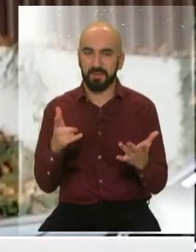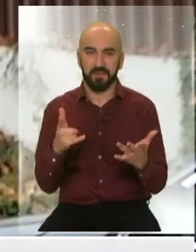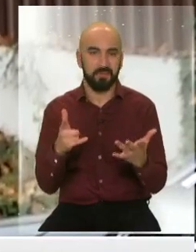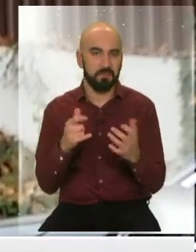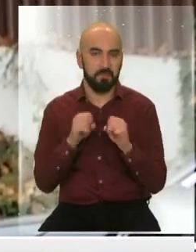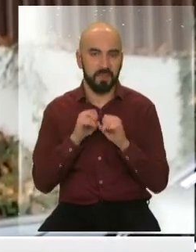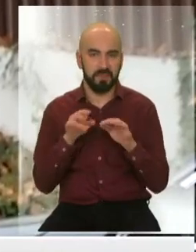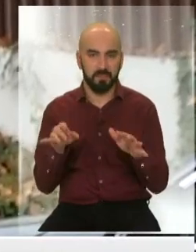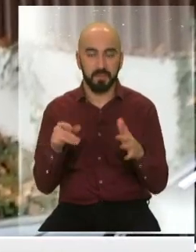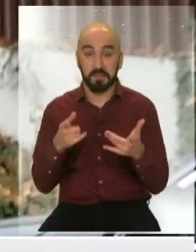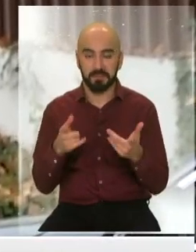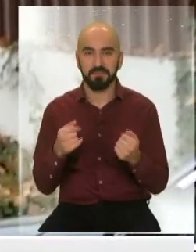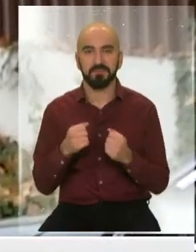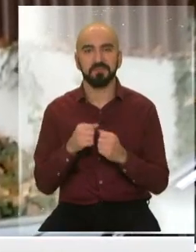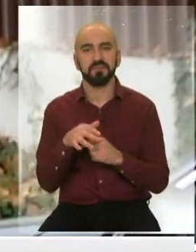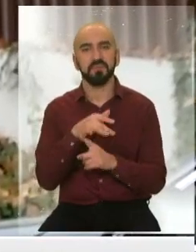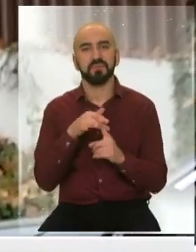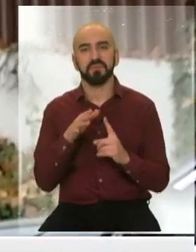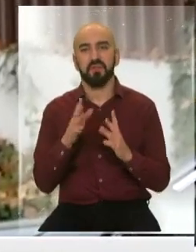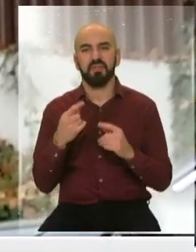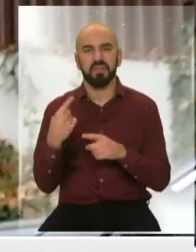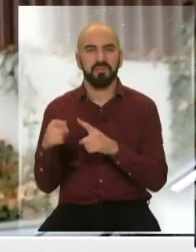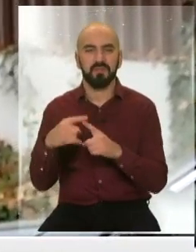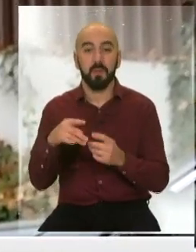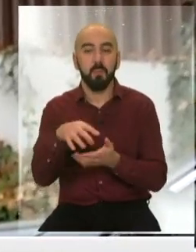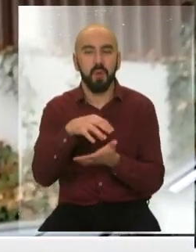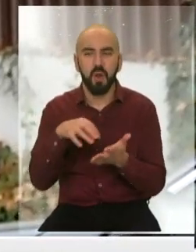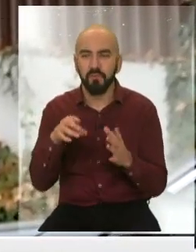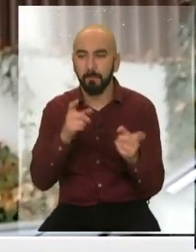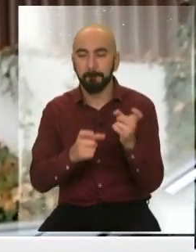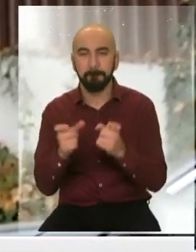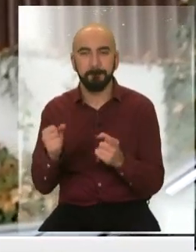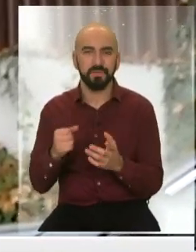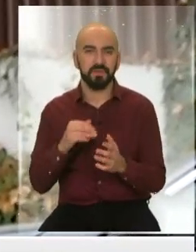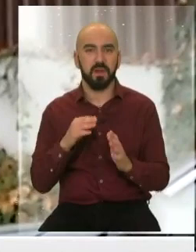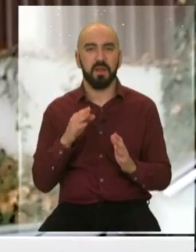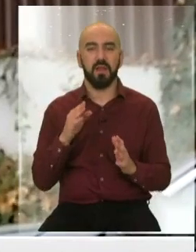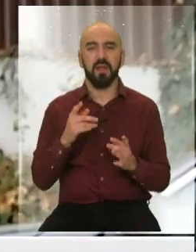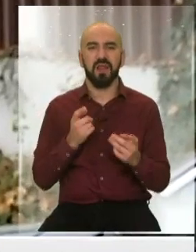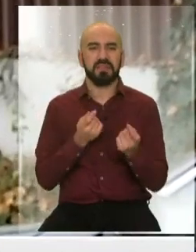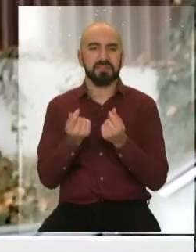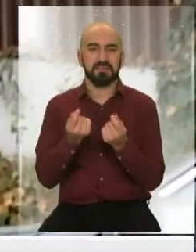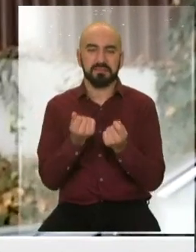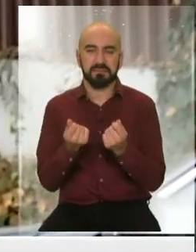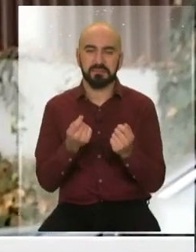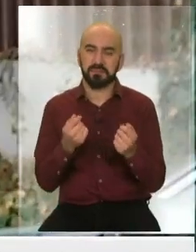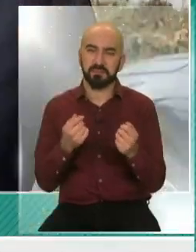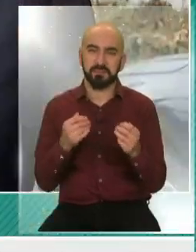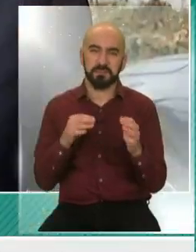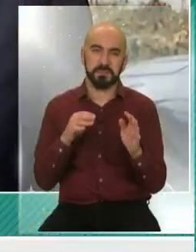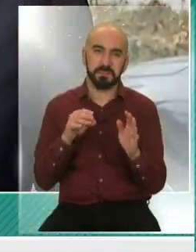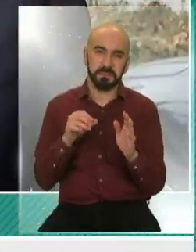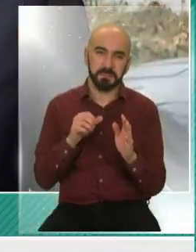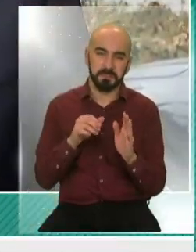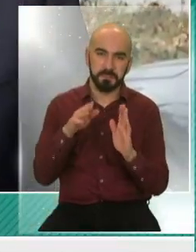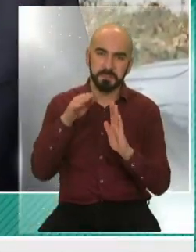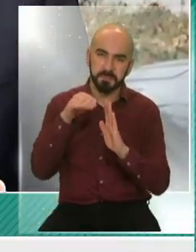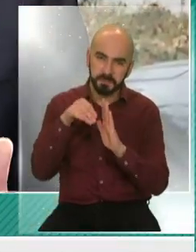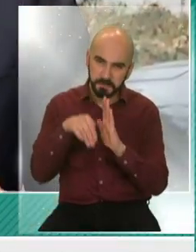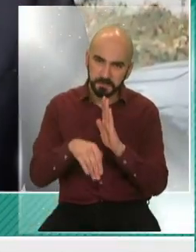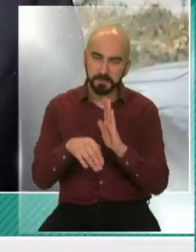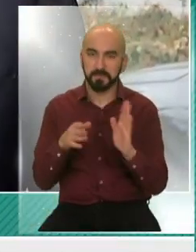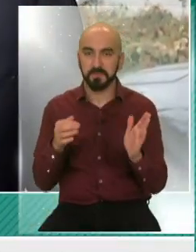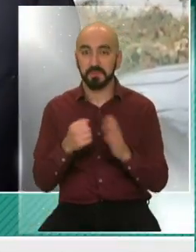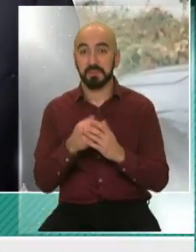es la situación que ocurre en las distintas poblaciones, las personas de menores en recursos y que lo están pasando muy muy mal debido a que